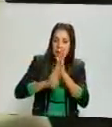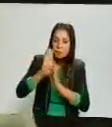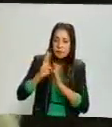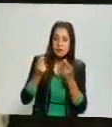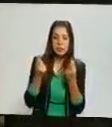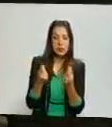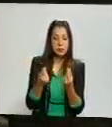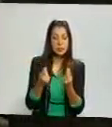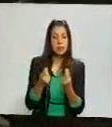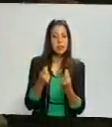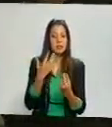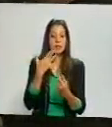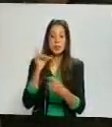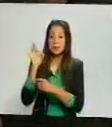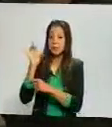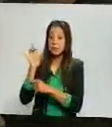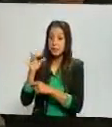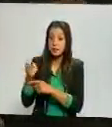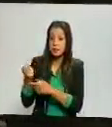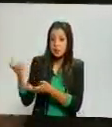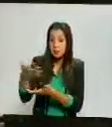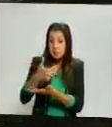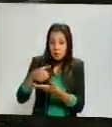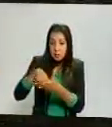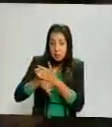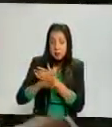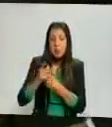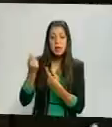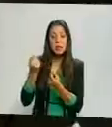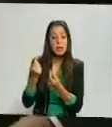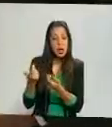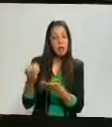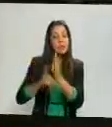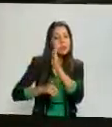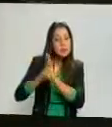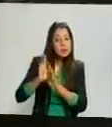los minerales estratégicos del arco minero.